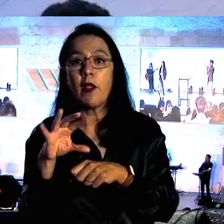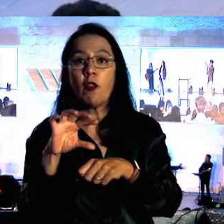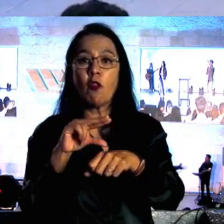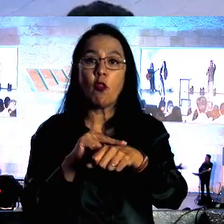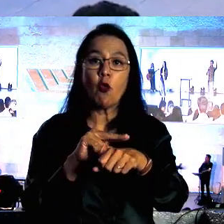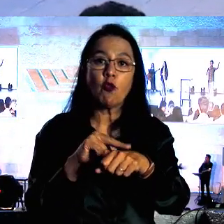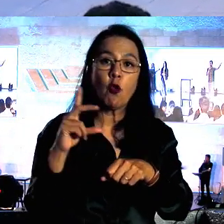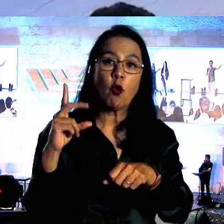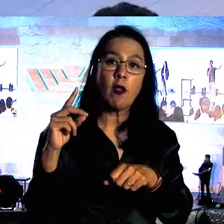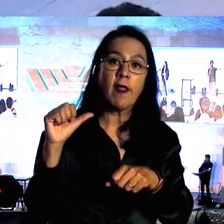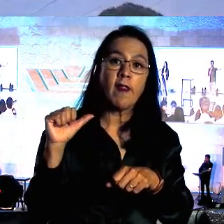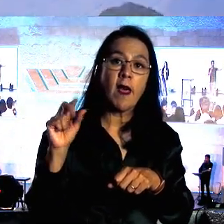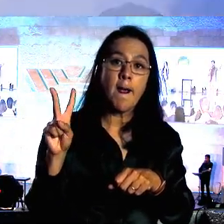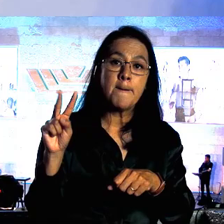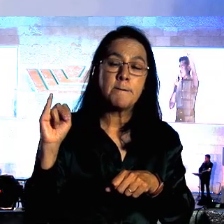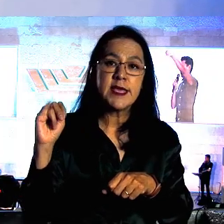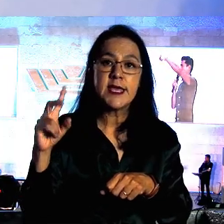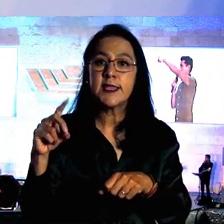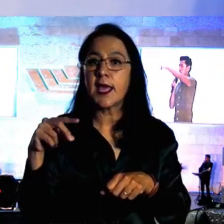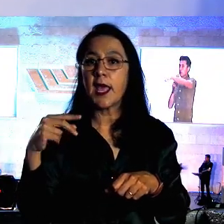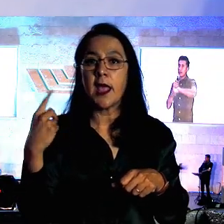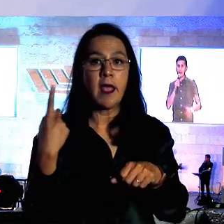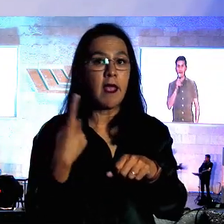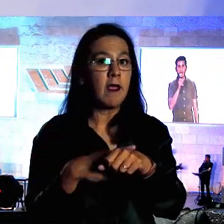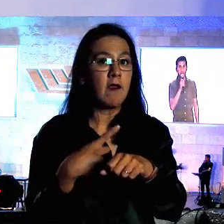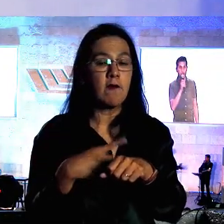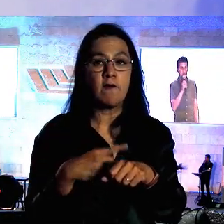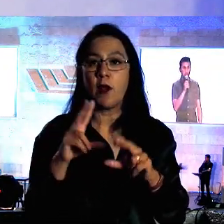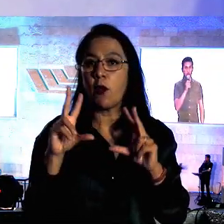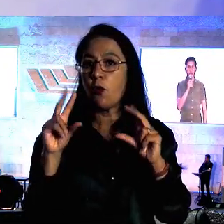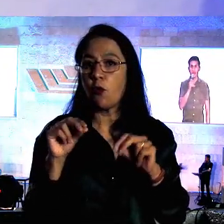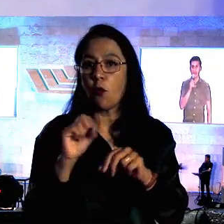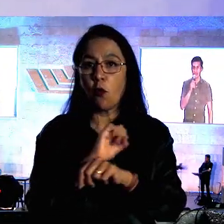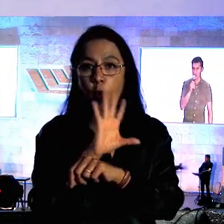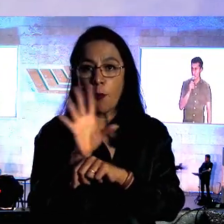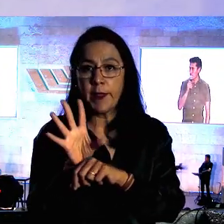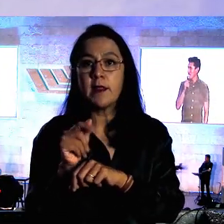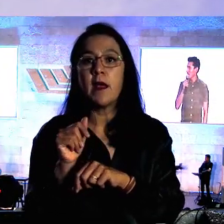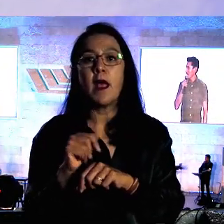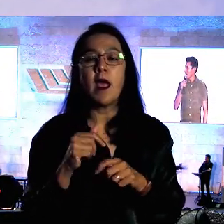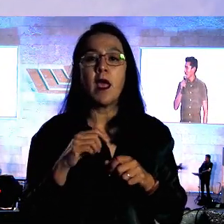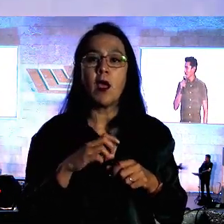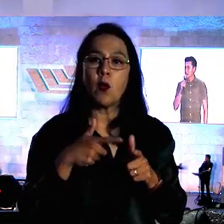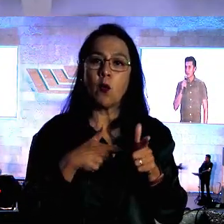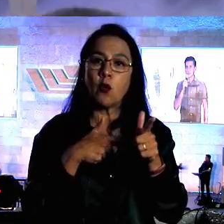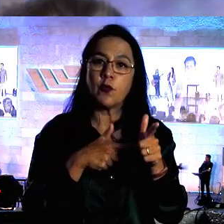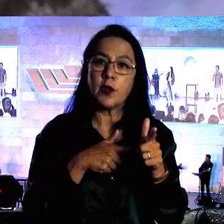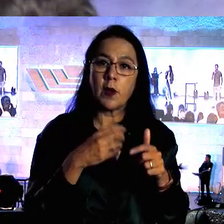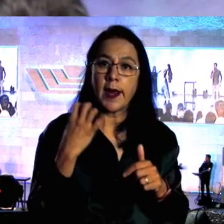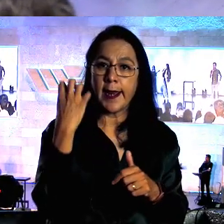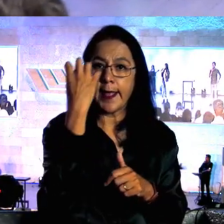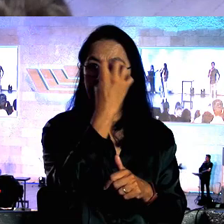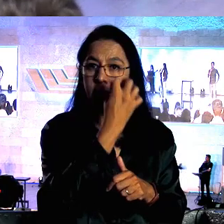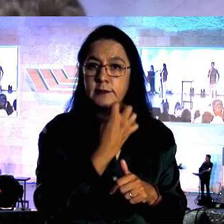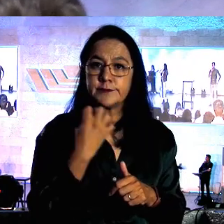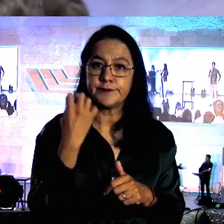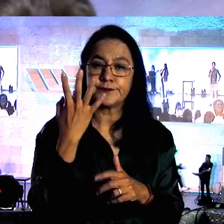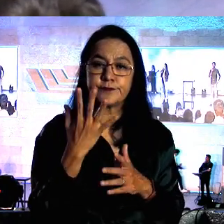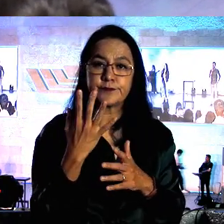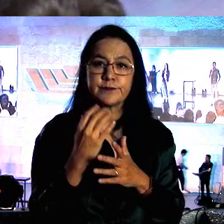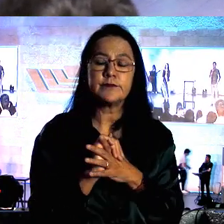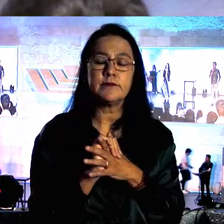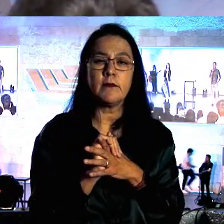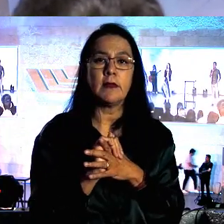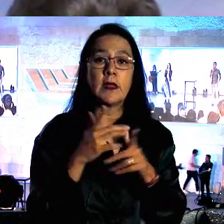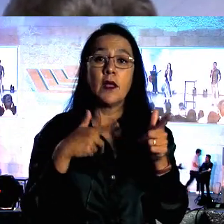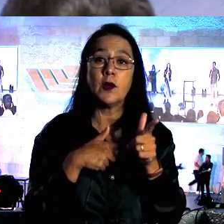entonces los que no hayan tenido esta enfermedad pueden pasar con él para que continúe con el estudio y recordarles que las puertas de Cala Café